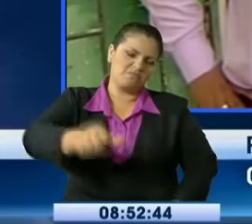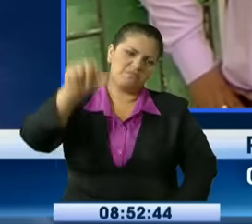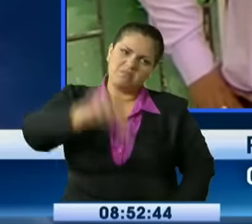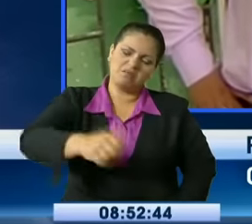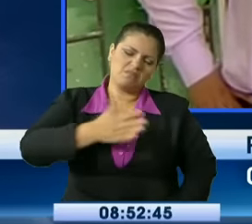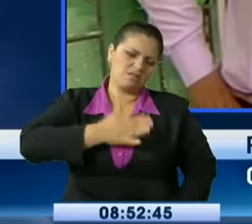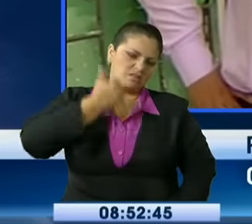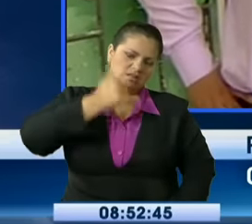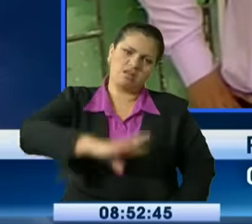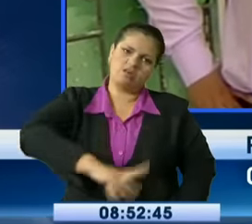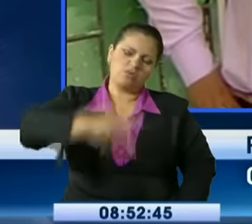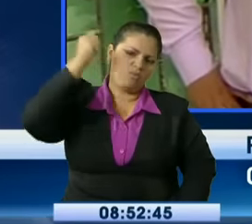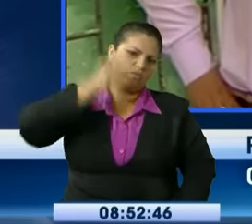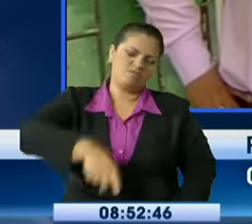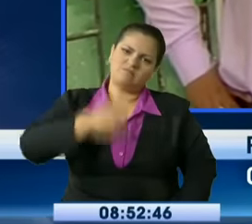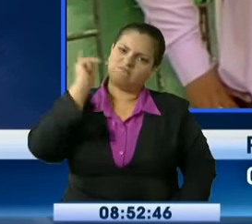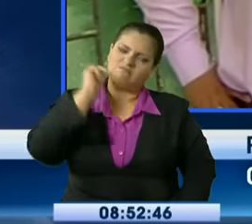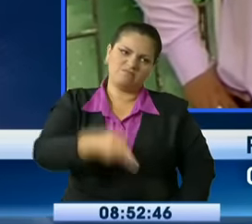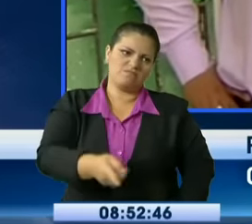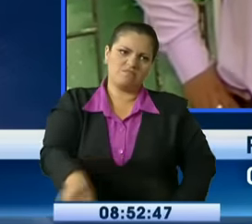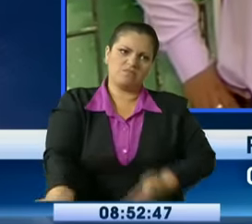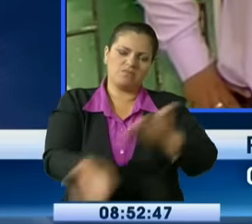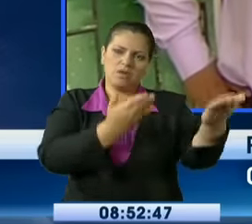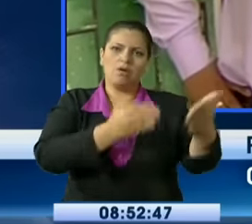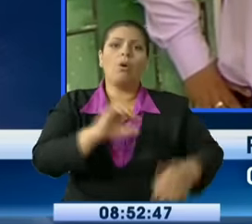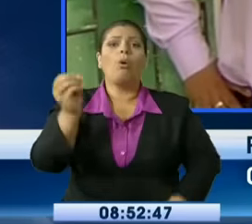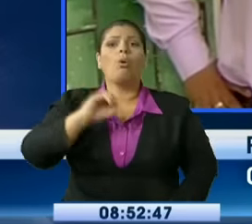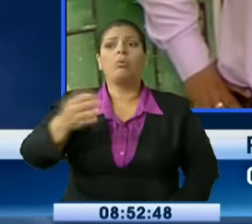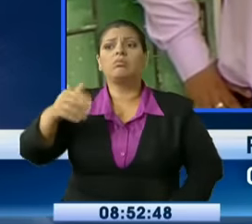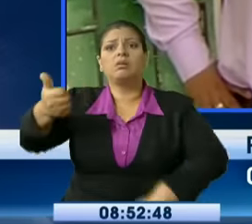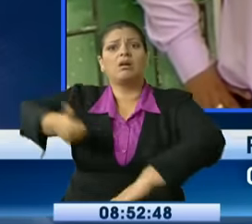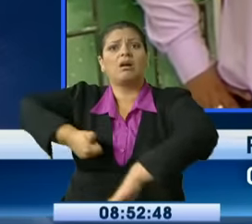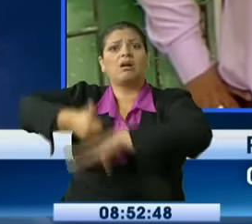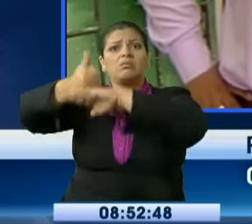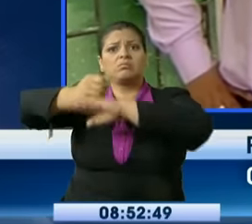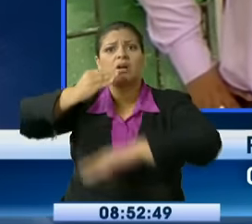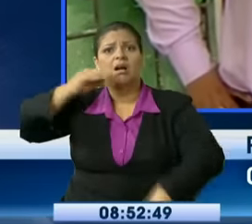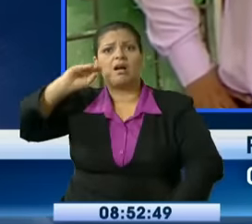dirá. Sí, la DINASED nos lo va a decir seguramente el momento que ya estén listos para informarnos.